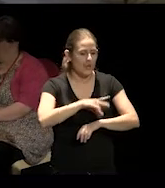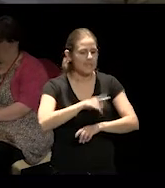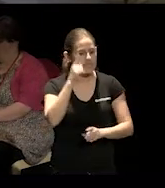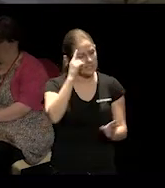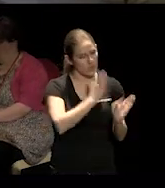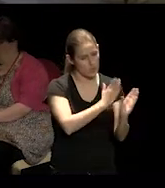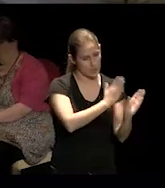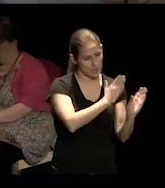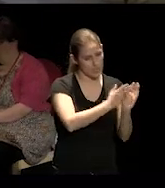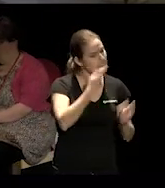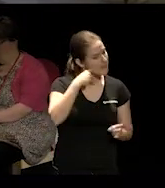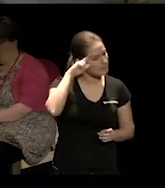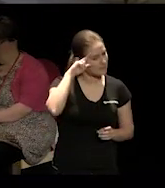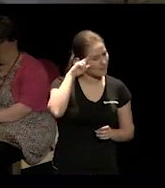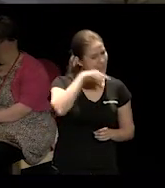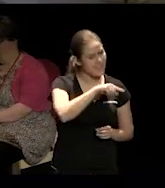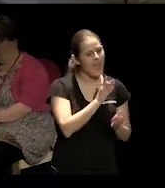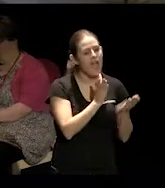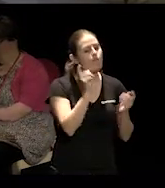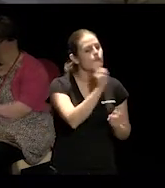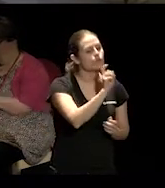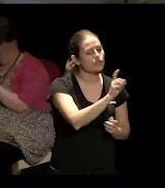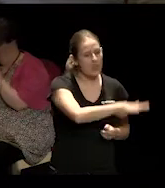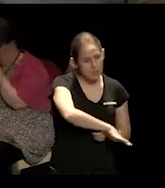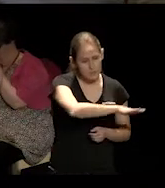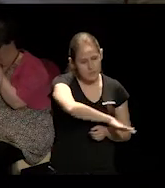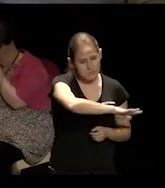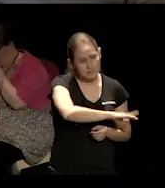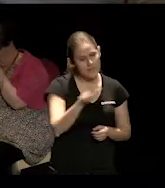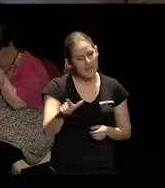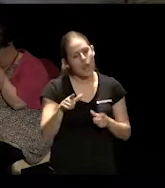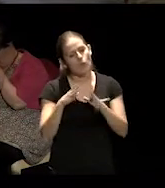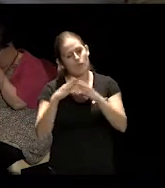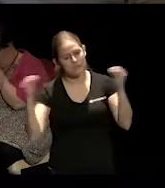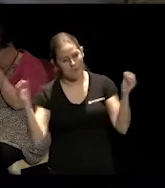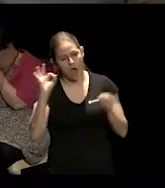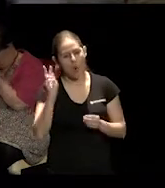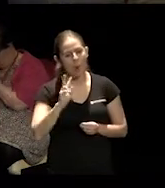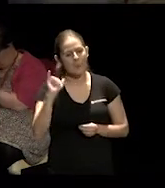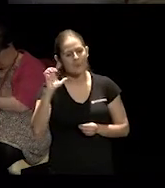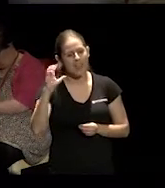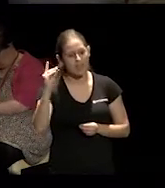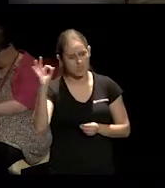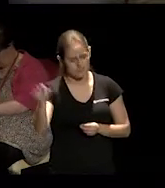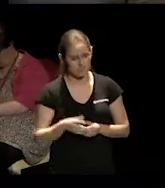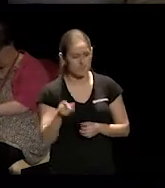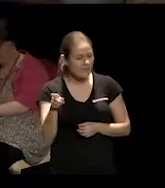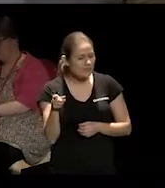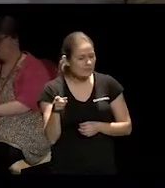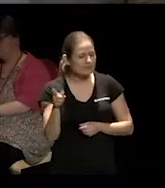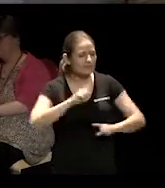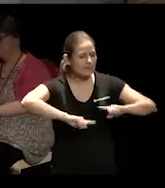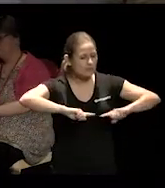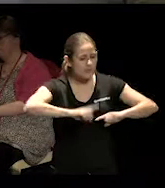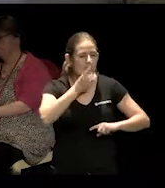la Universidad de Oviedo y es terapeuta de movimiento. Y ella es la directora